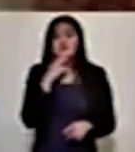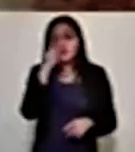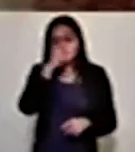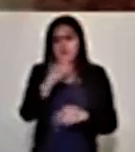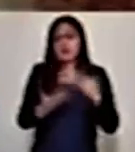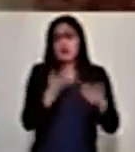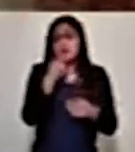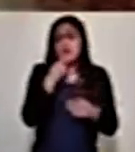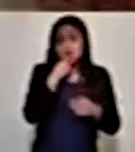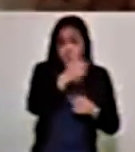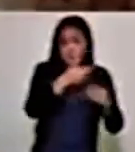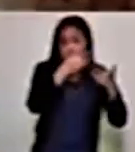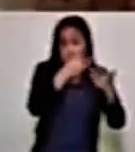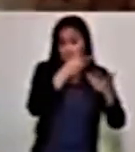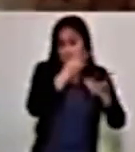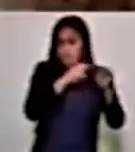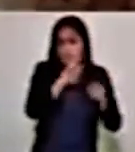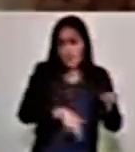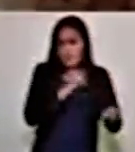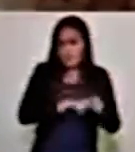de la universidad. Ahí están.